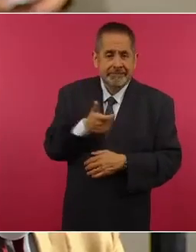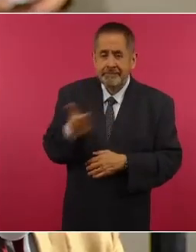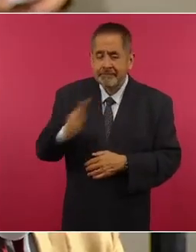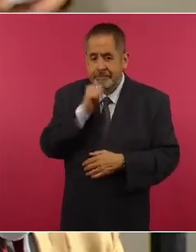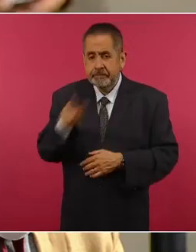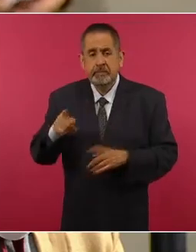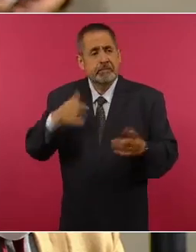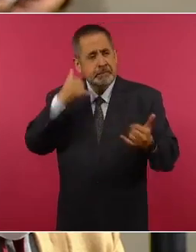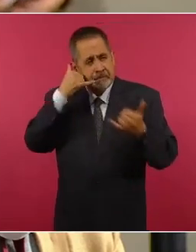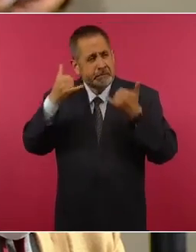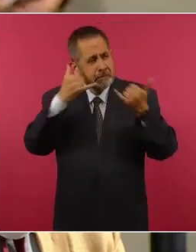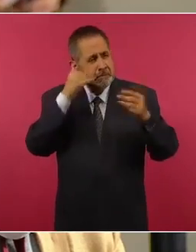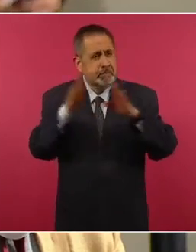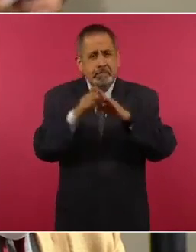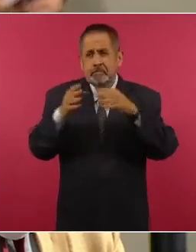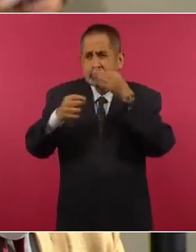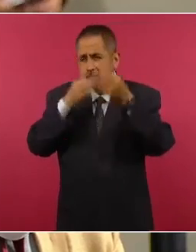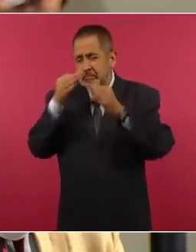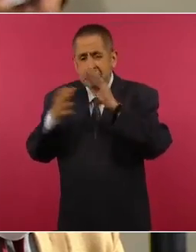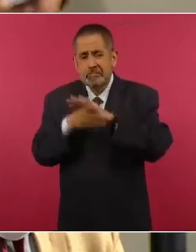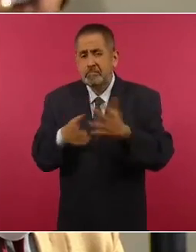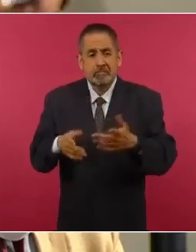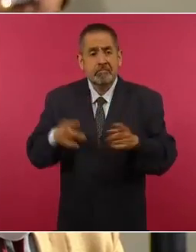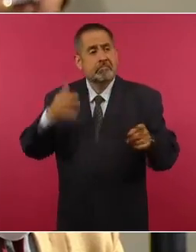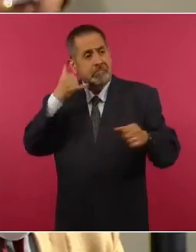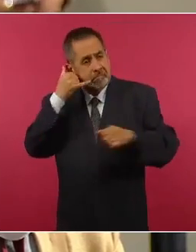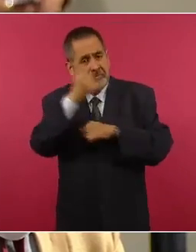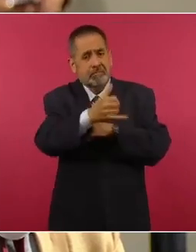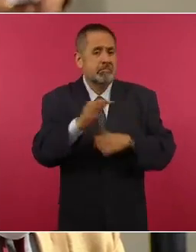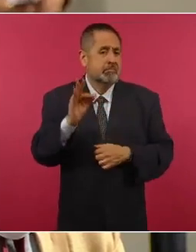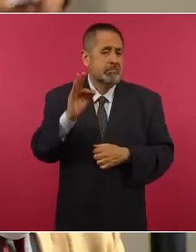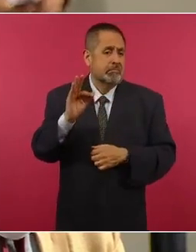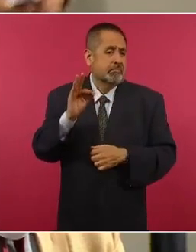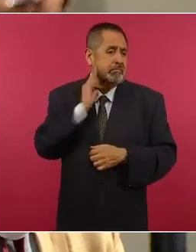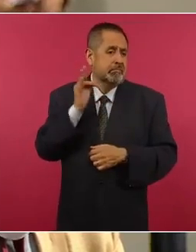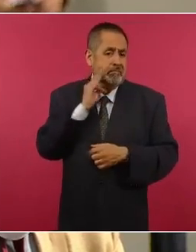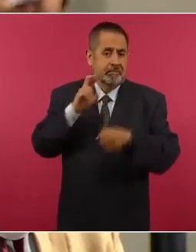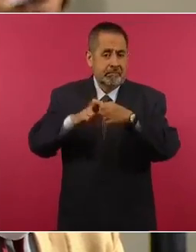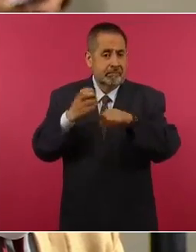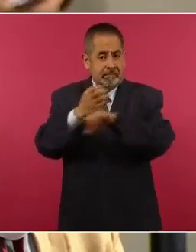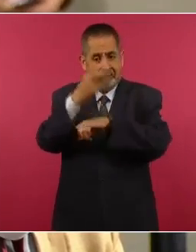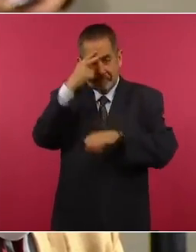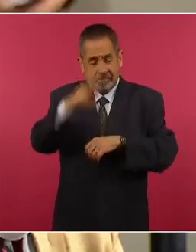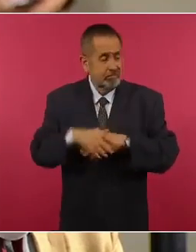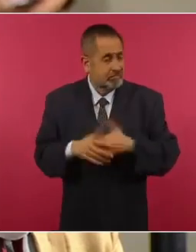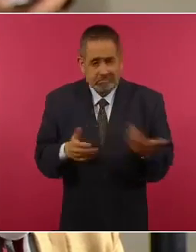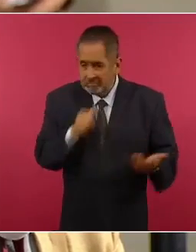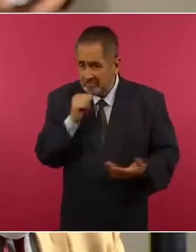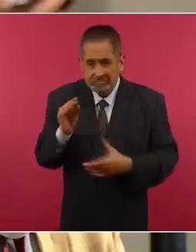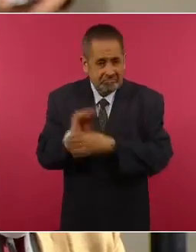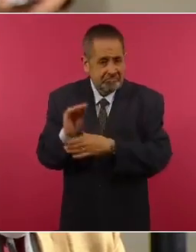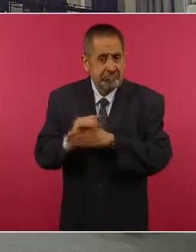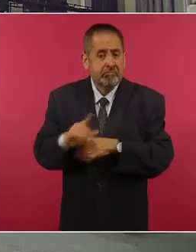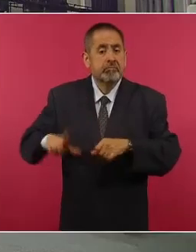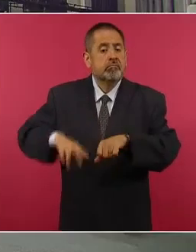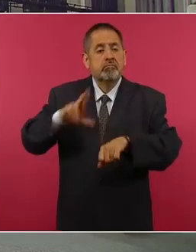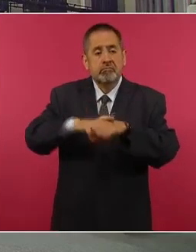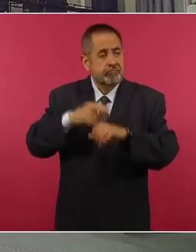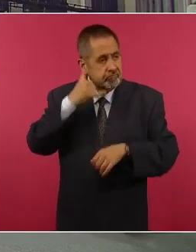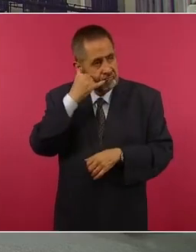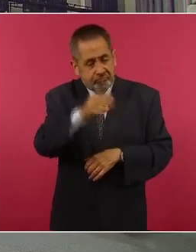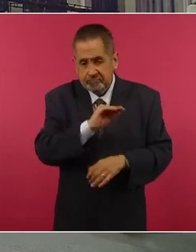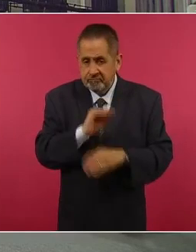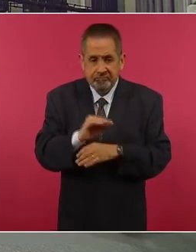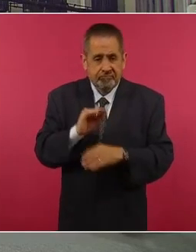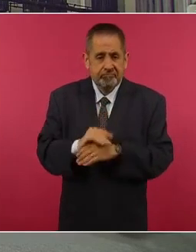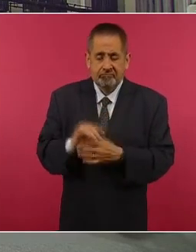a través de medios de comunicación al propio fiscal general del Estado de México, al gobernador de esa entidad mexiquense.